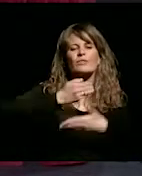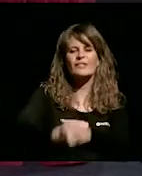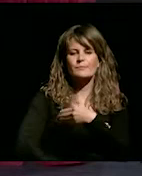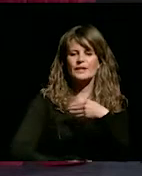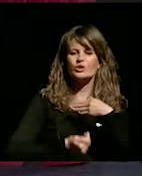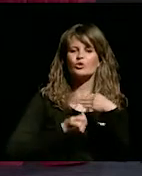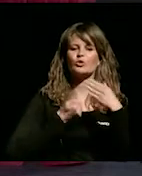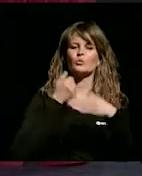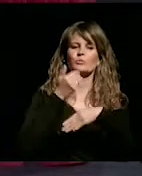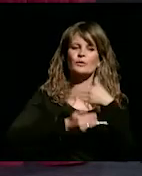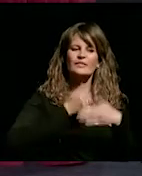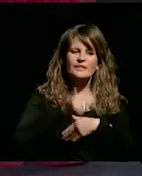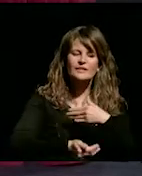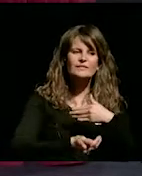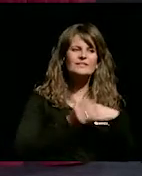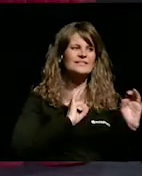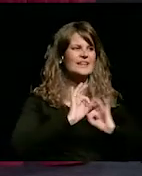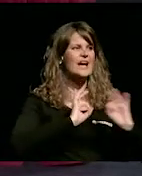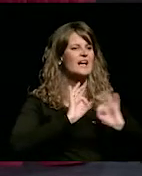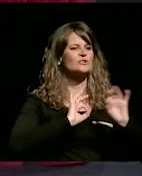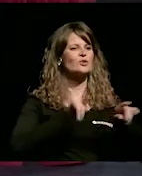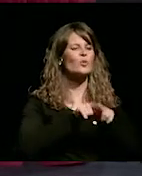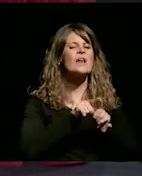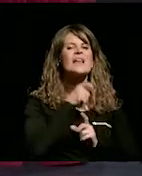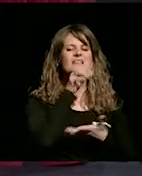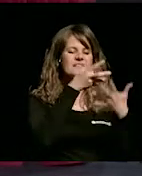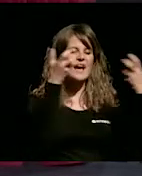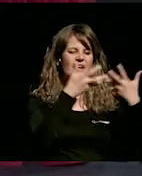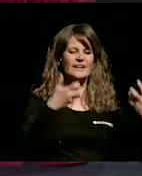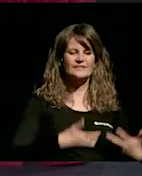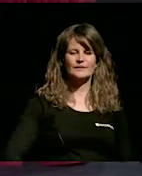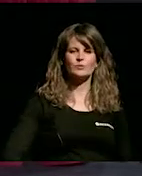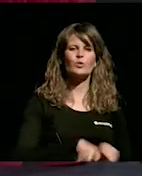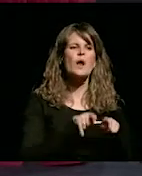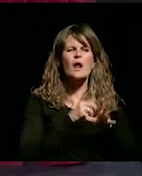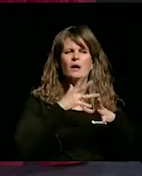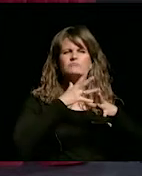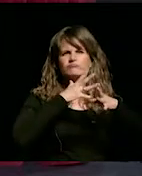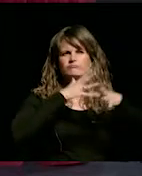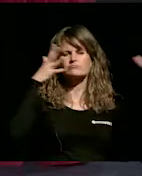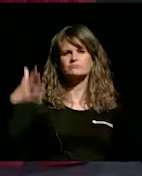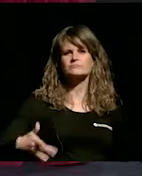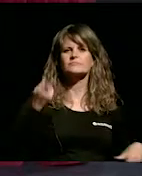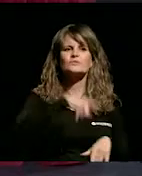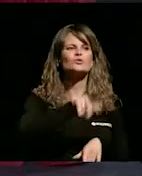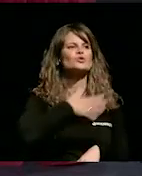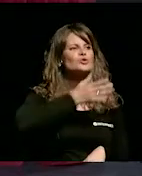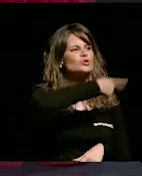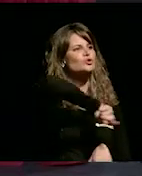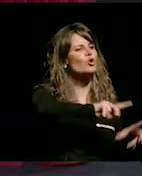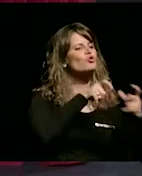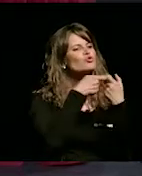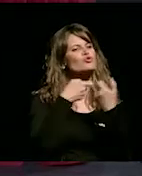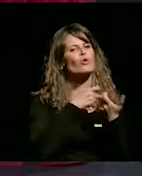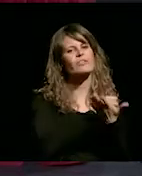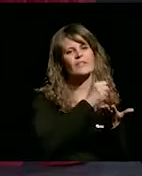procedimiento de teatro de circense narrativo de gran escala, y nosotros estamos integrados como sociedad y